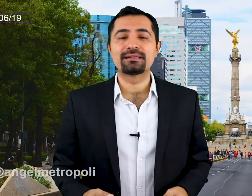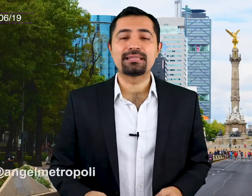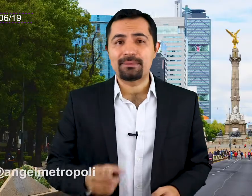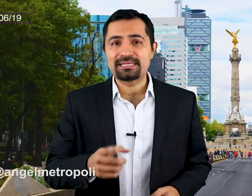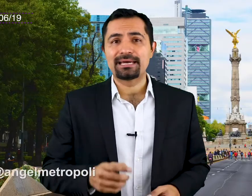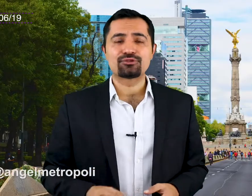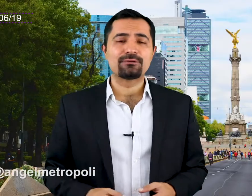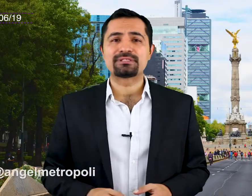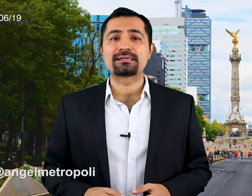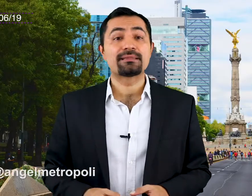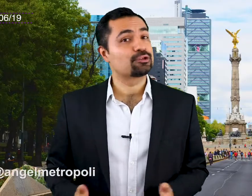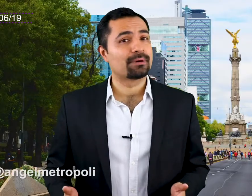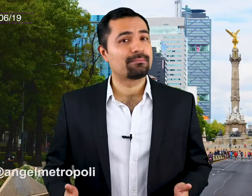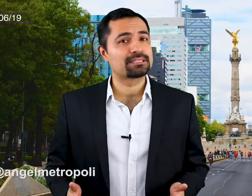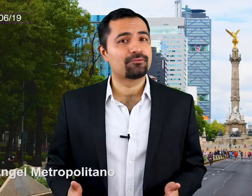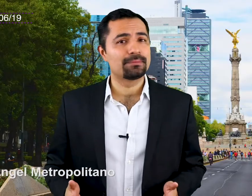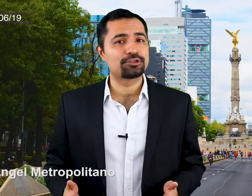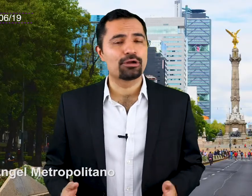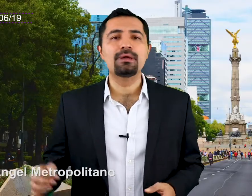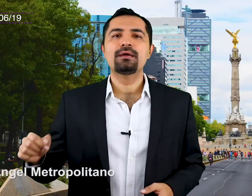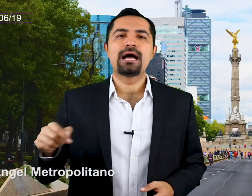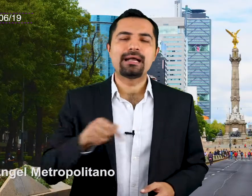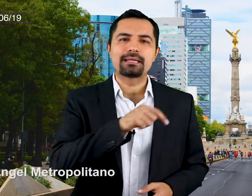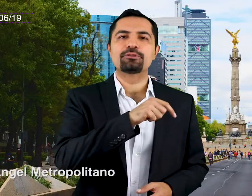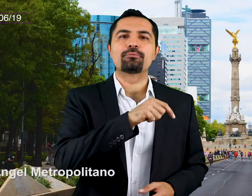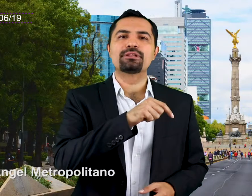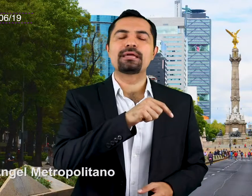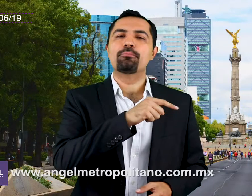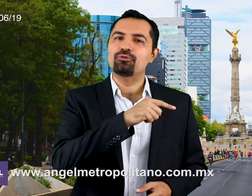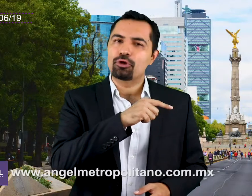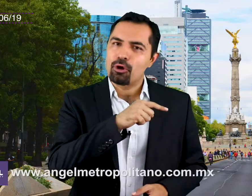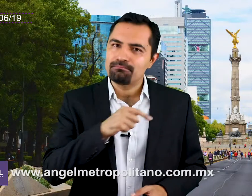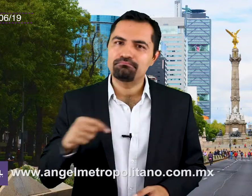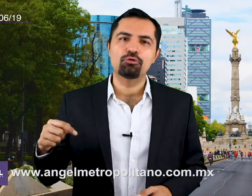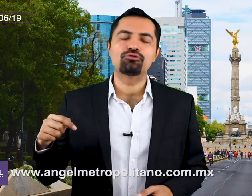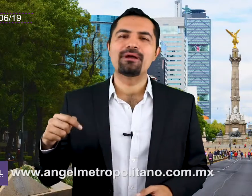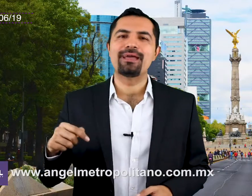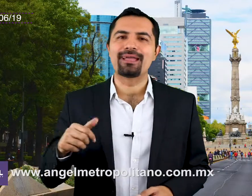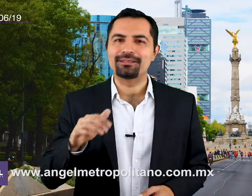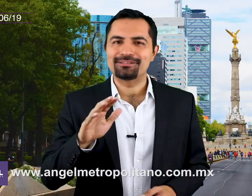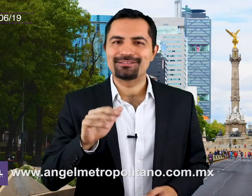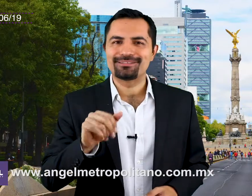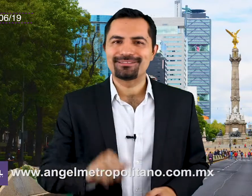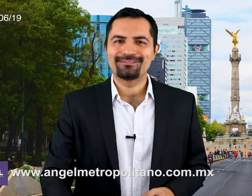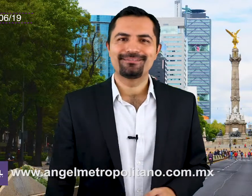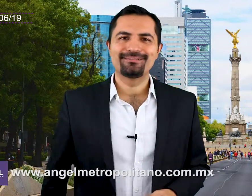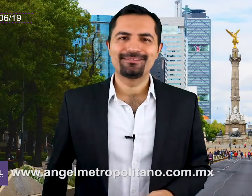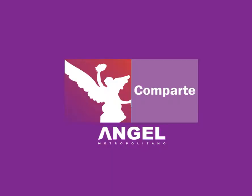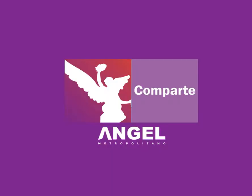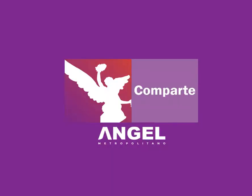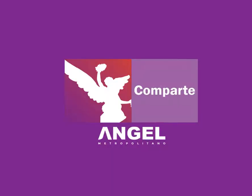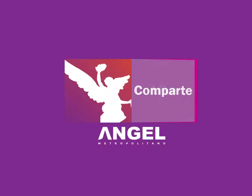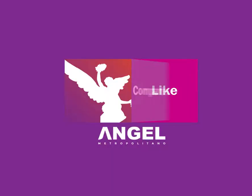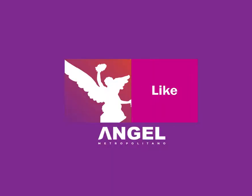Yo soy César Aldama. Síganos en nuestras redes o para más información, angelmetropolitano.com.mx.